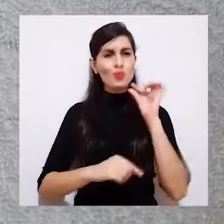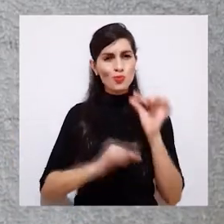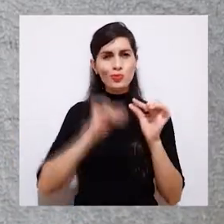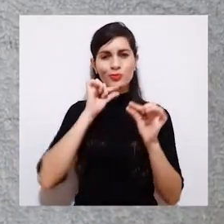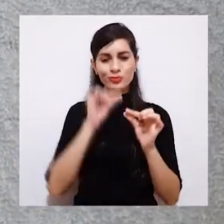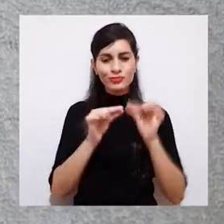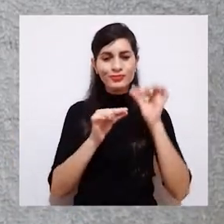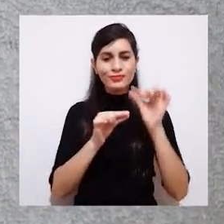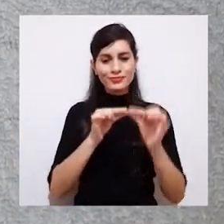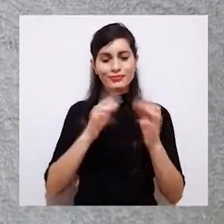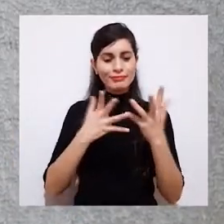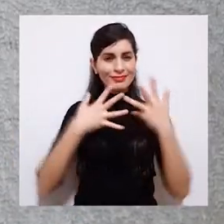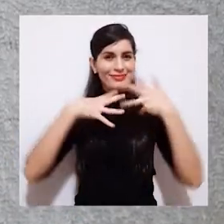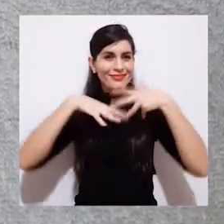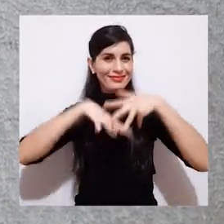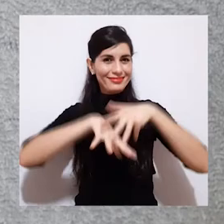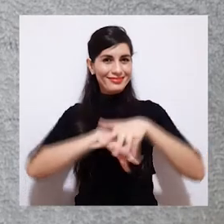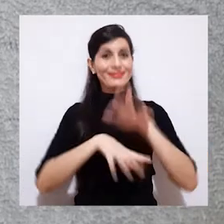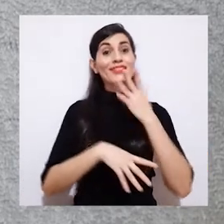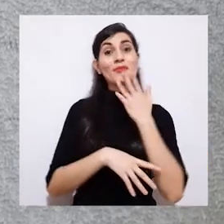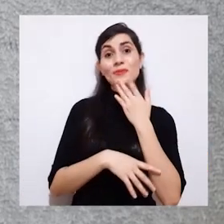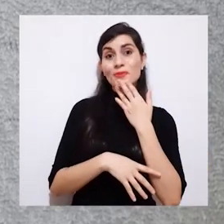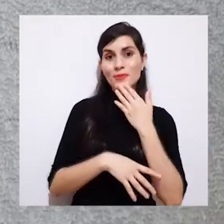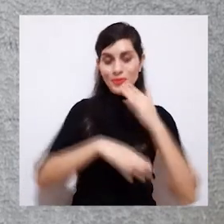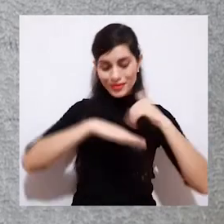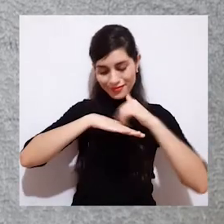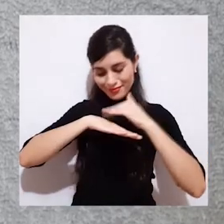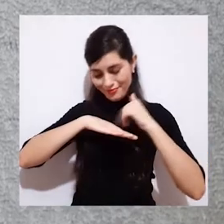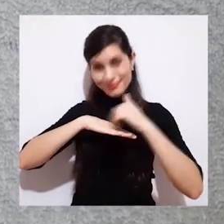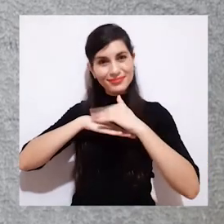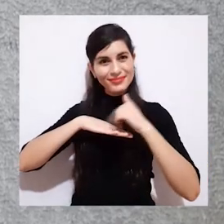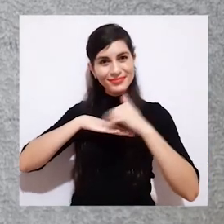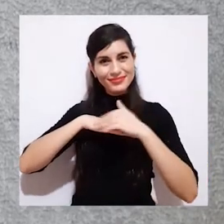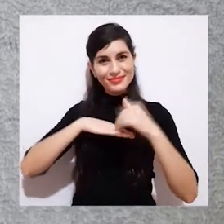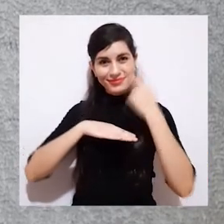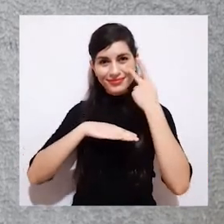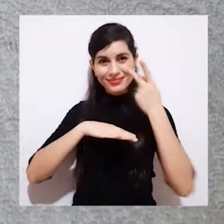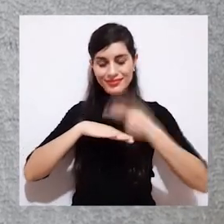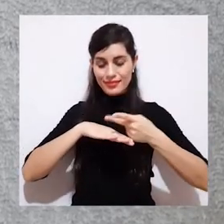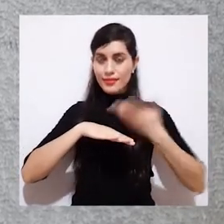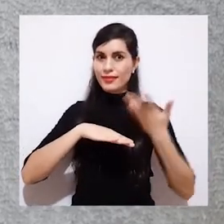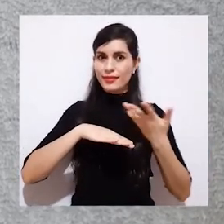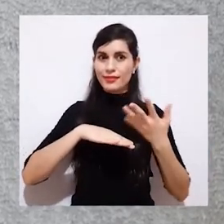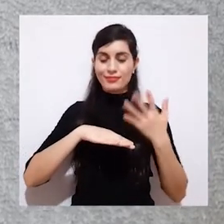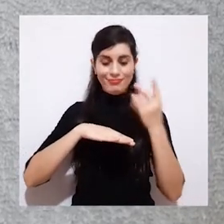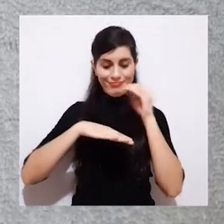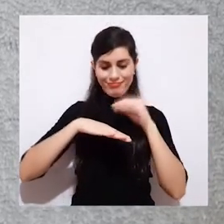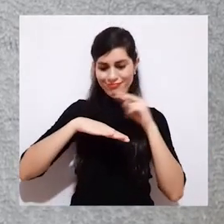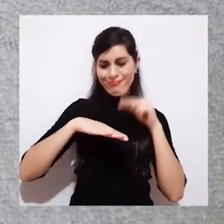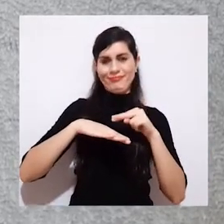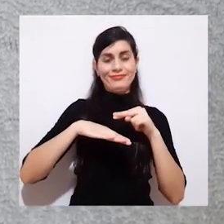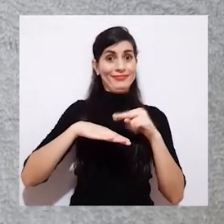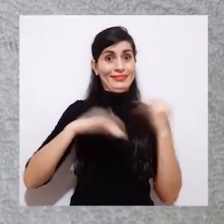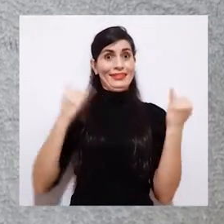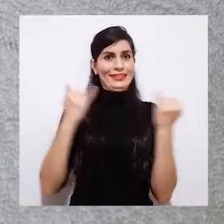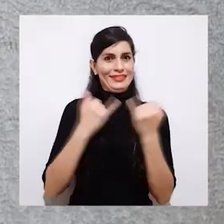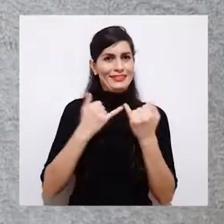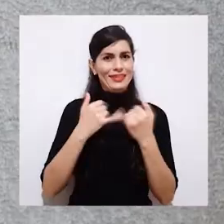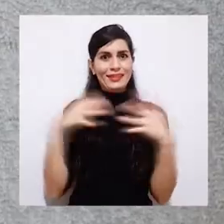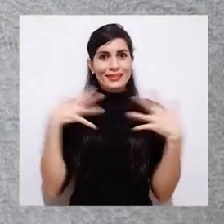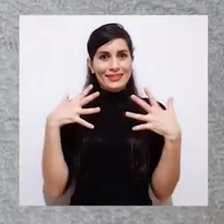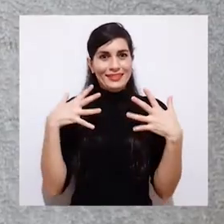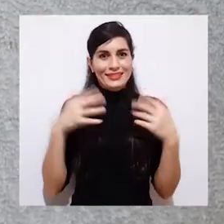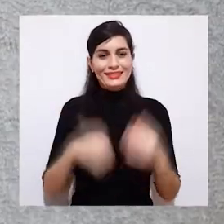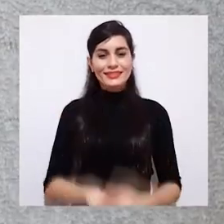Poco a poco, a medida que se vayan mezclando los tonos de las pinturas que hemos aplicado, va a ir dando ese efecto un poco más realista.